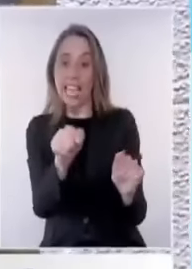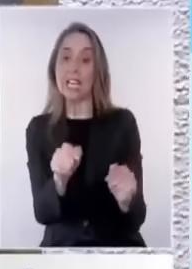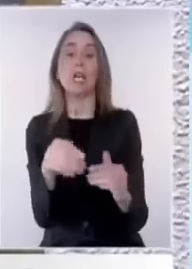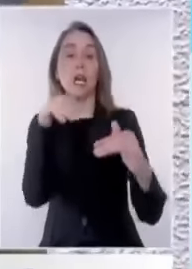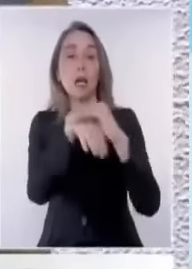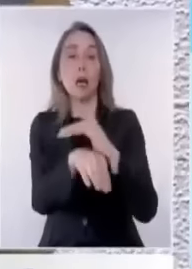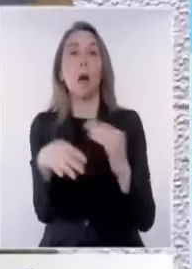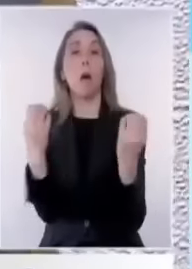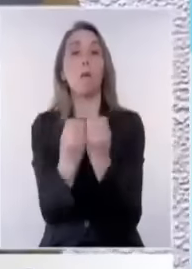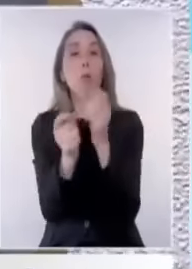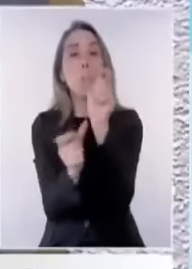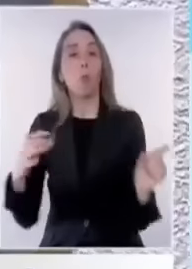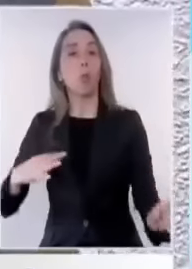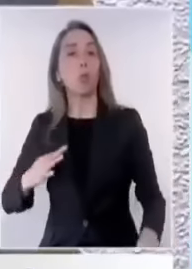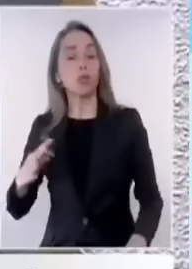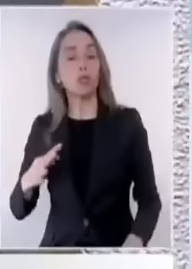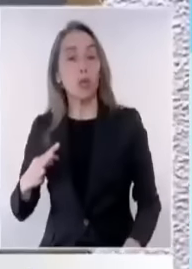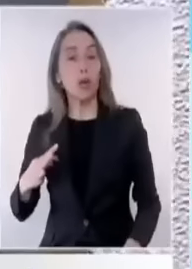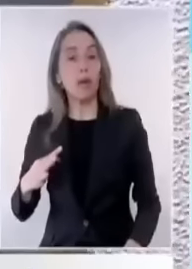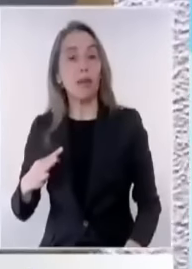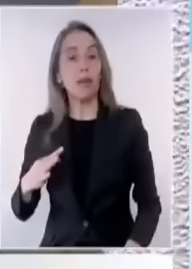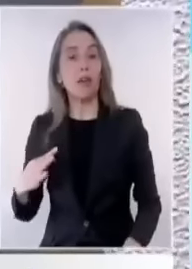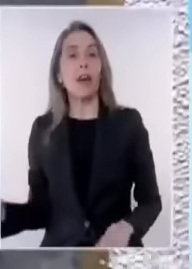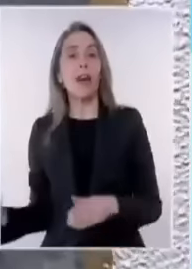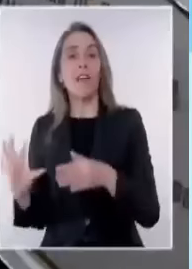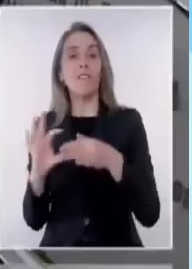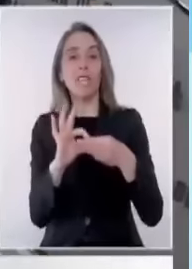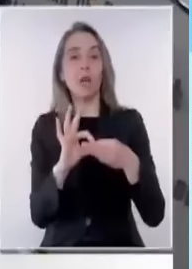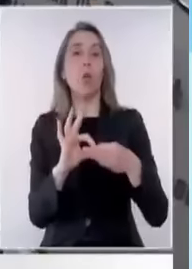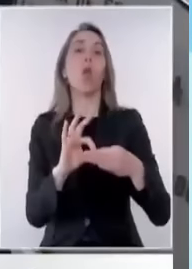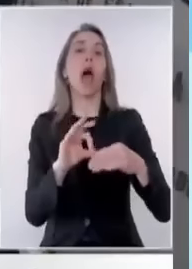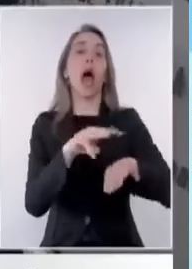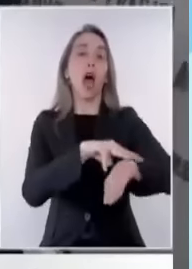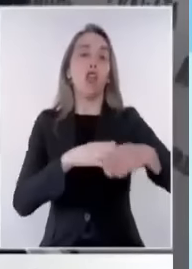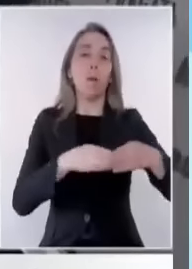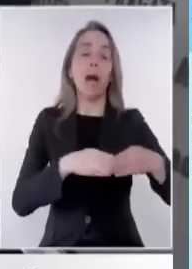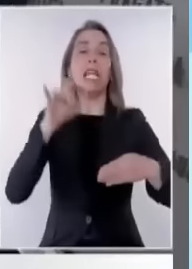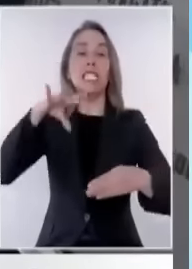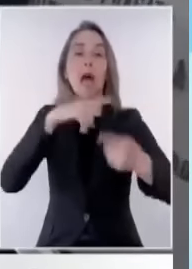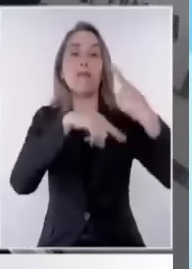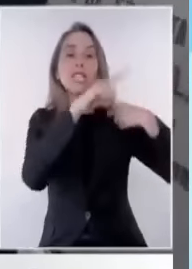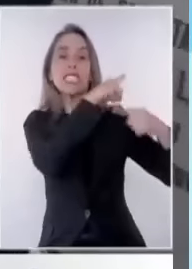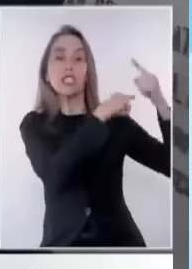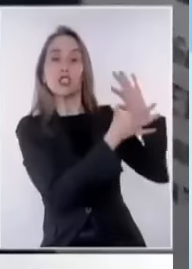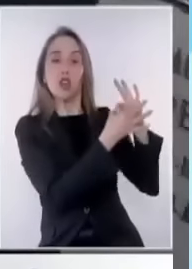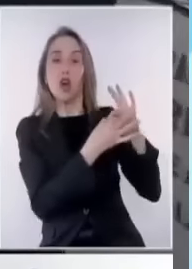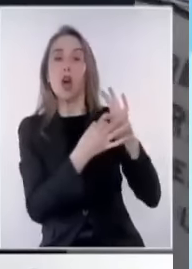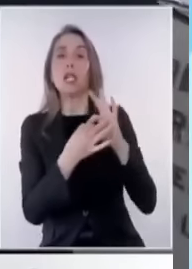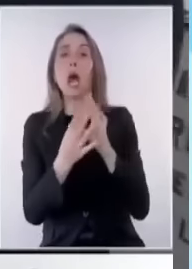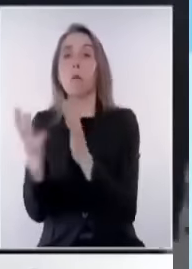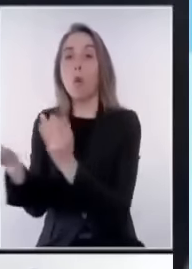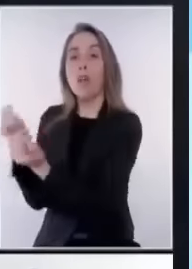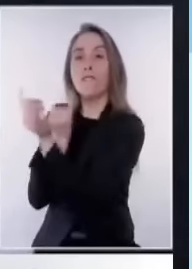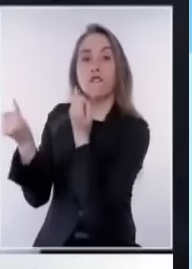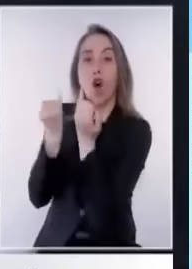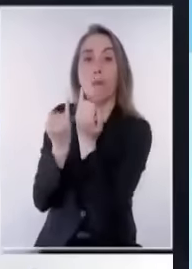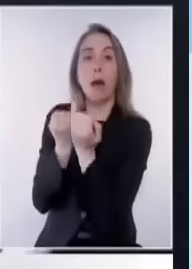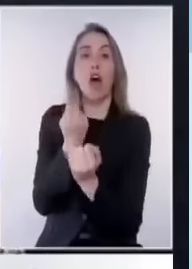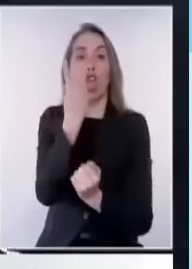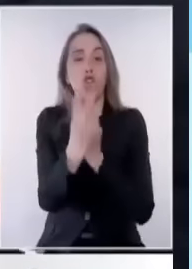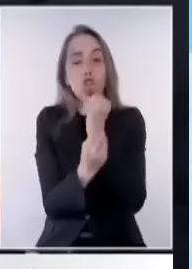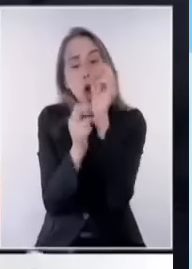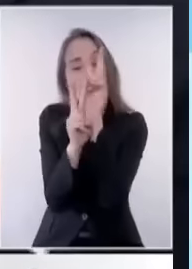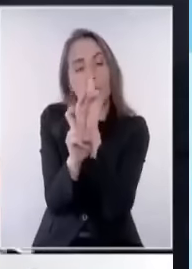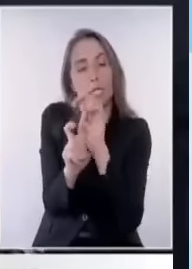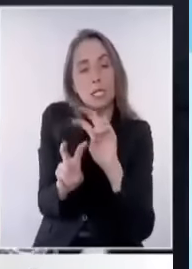gente, muchos ciudadanos que están vinculados a la Marina o vinculados a la historia y nos hacen llegar un montón de antecedentes. Después de 2 años